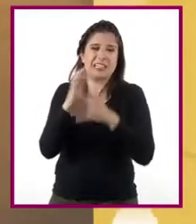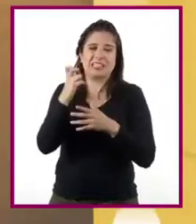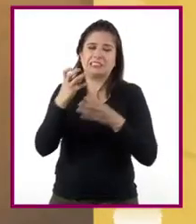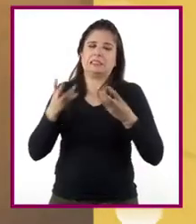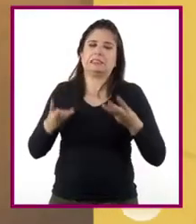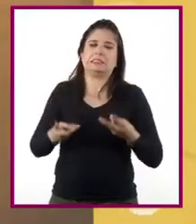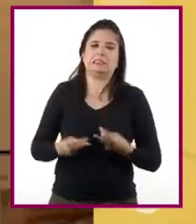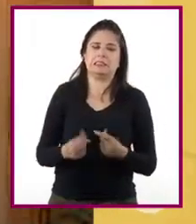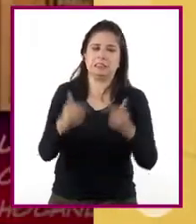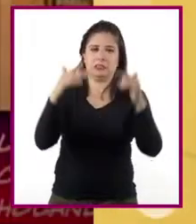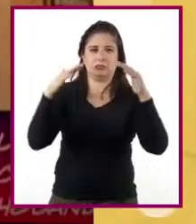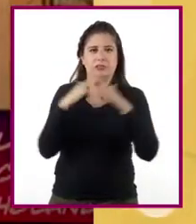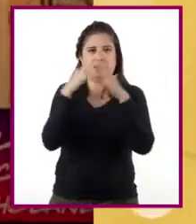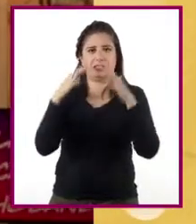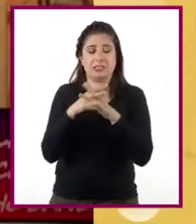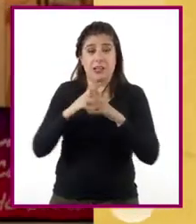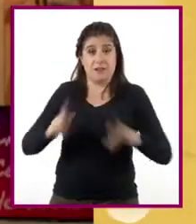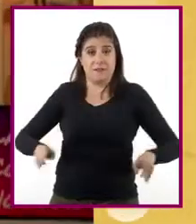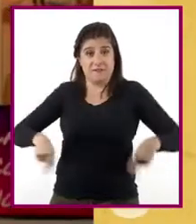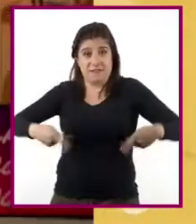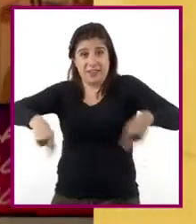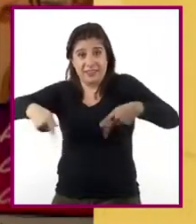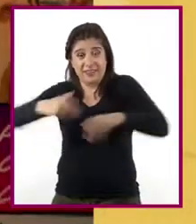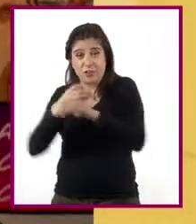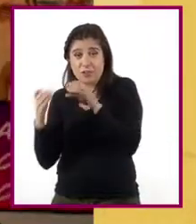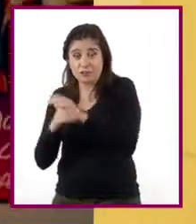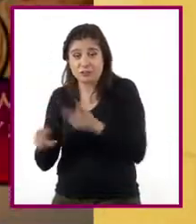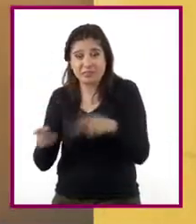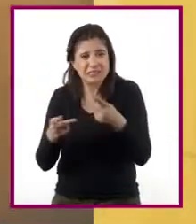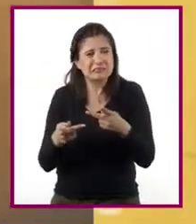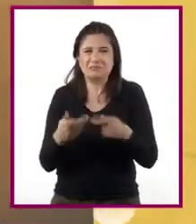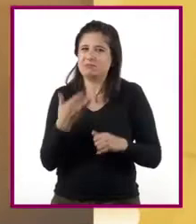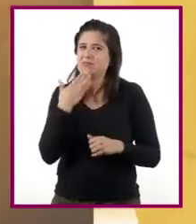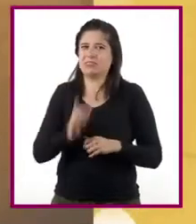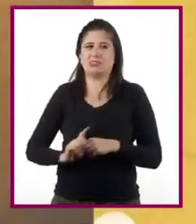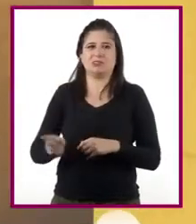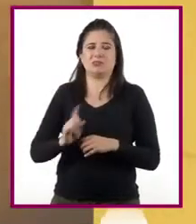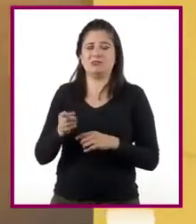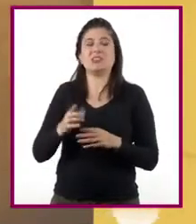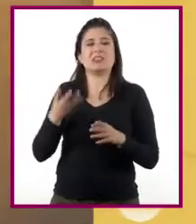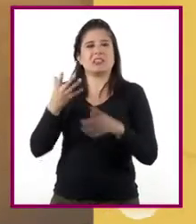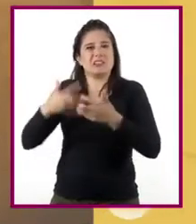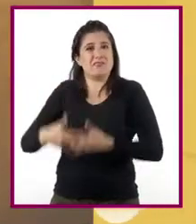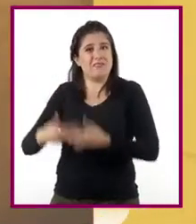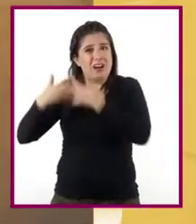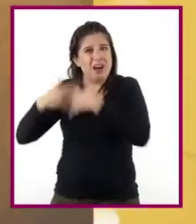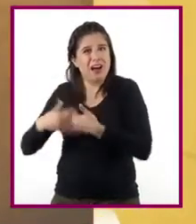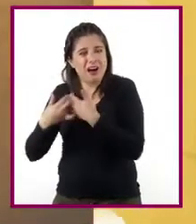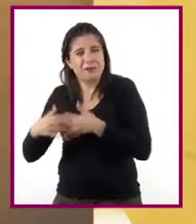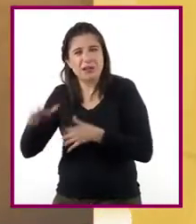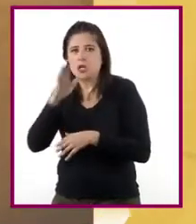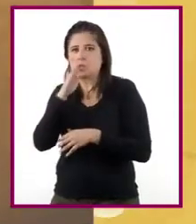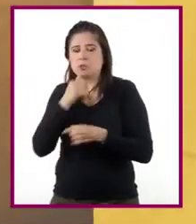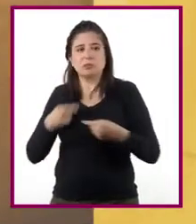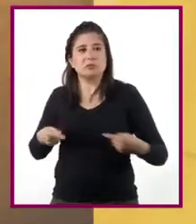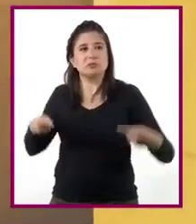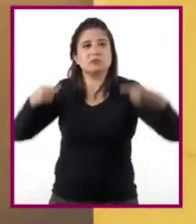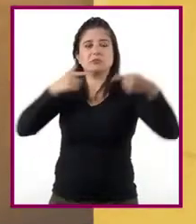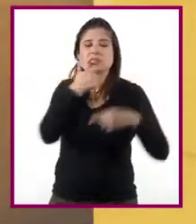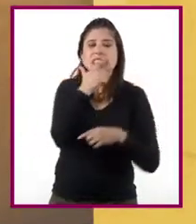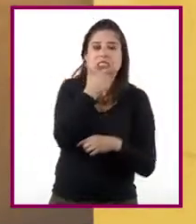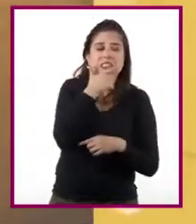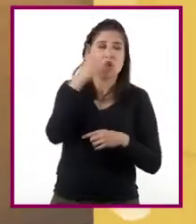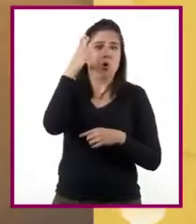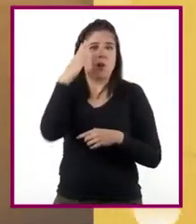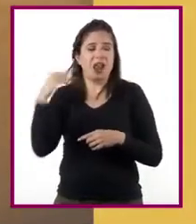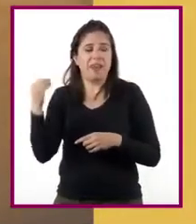bélicos. En el comercio las cosas no marchaban mejor. Las manufacturas españolas no podían competir con las inglesas y